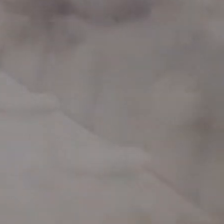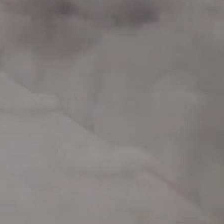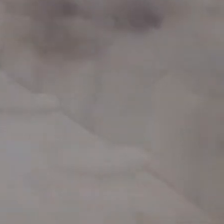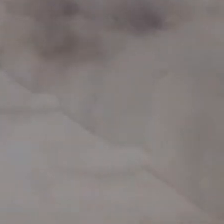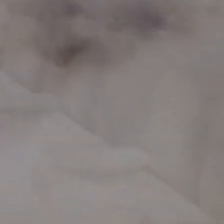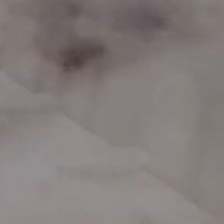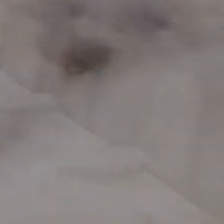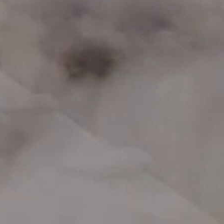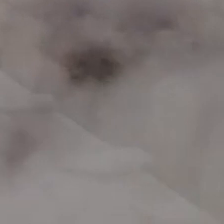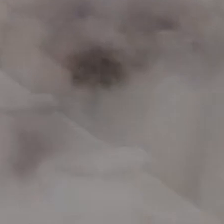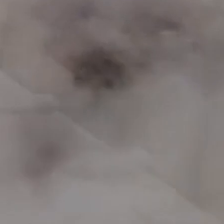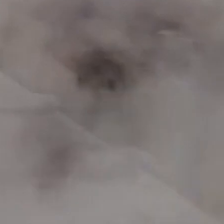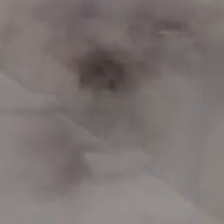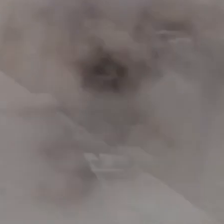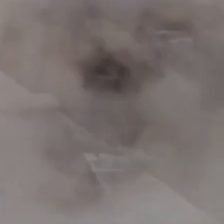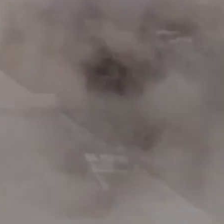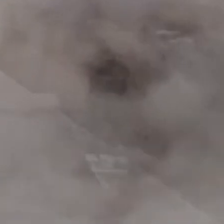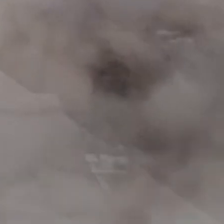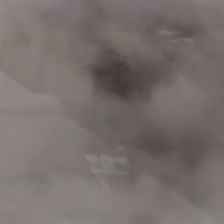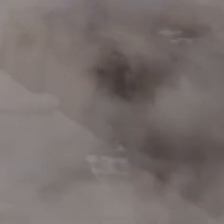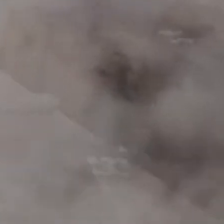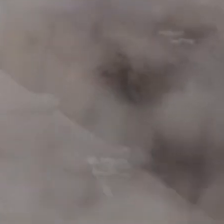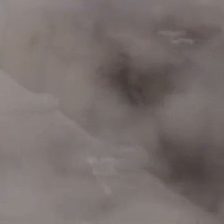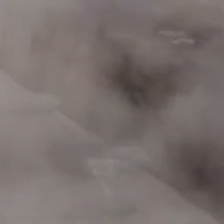misericordia honrando su amistad.